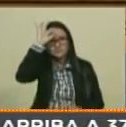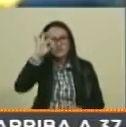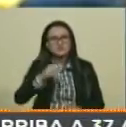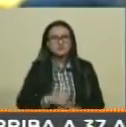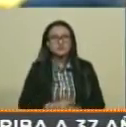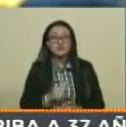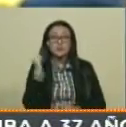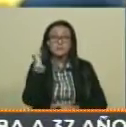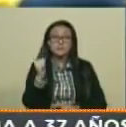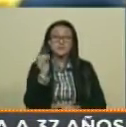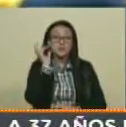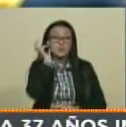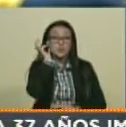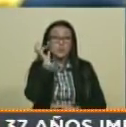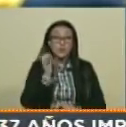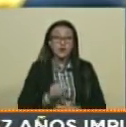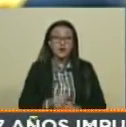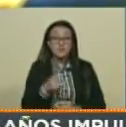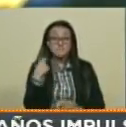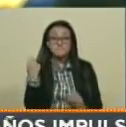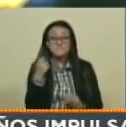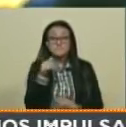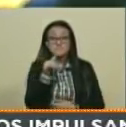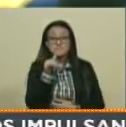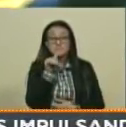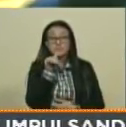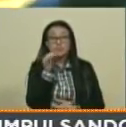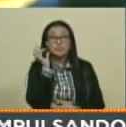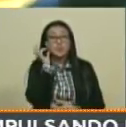Fue asesinada la periodista.